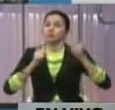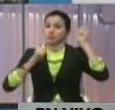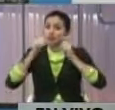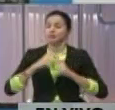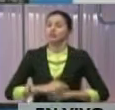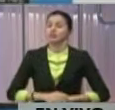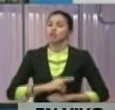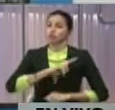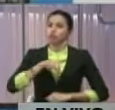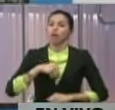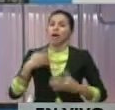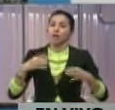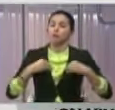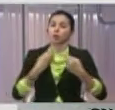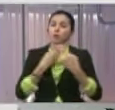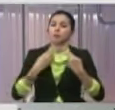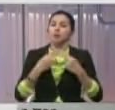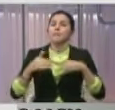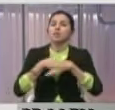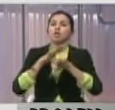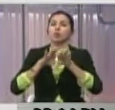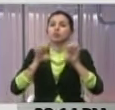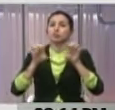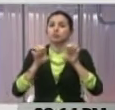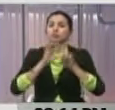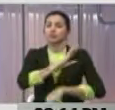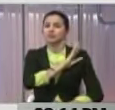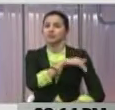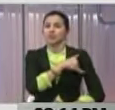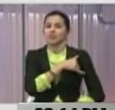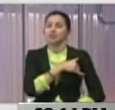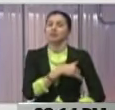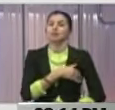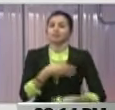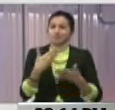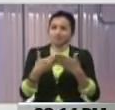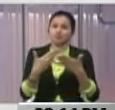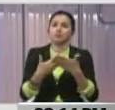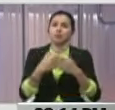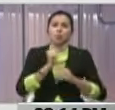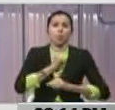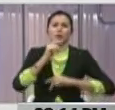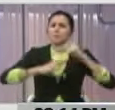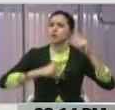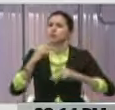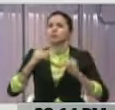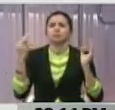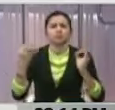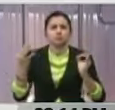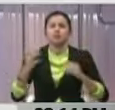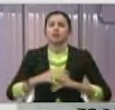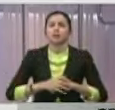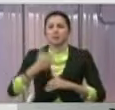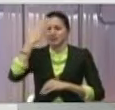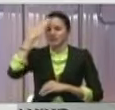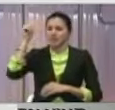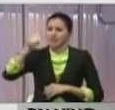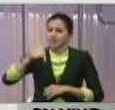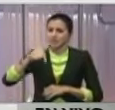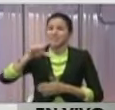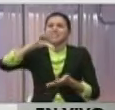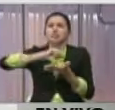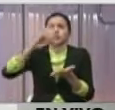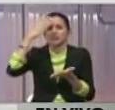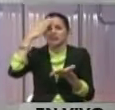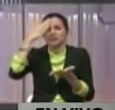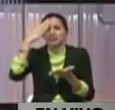comprometemos ahora desde el Ministerio de Educación Universitaria, Ciencia y Tecnología a certificar todos los procesos para que el Centro de Saberes, el